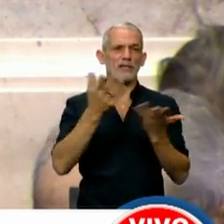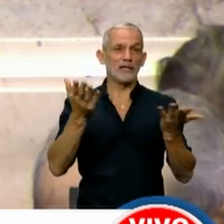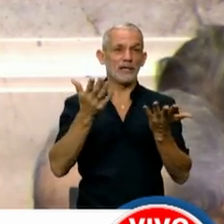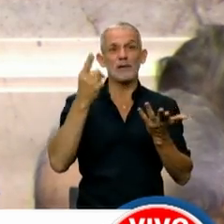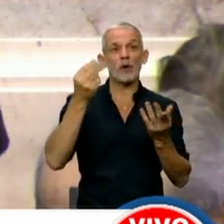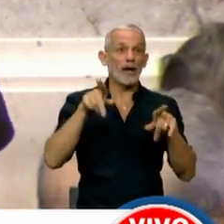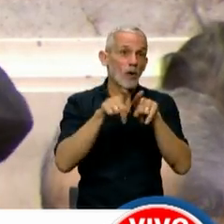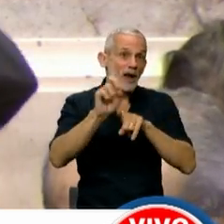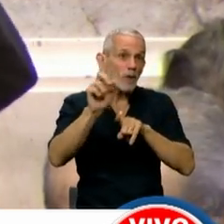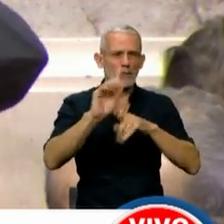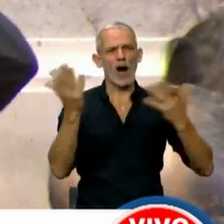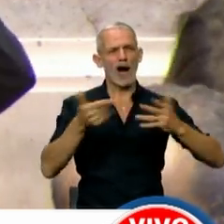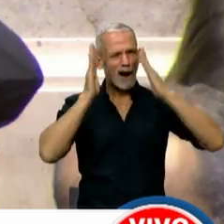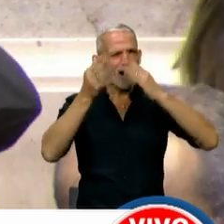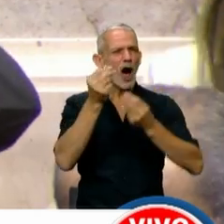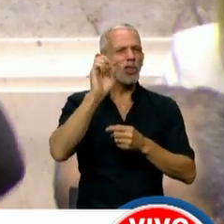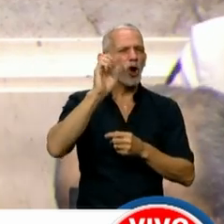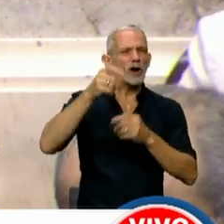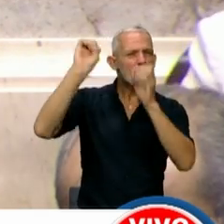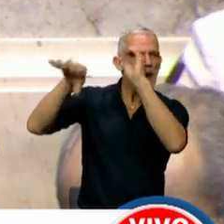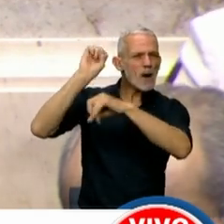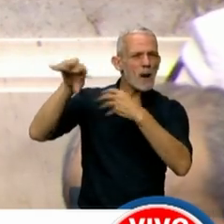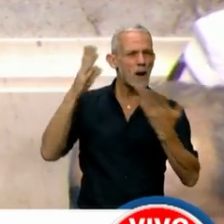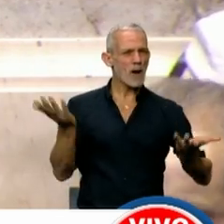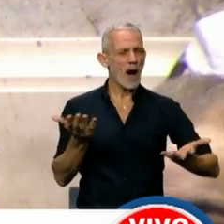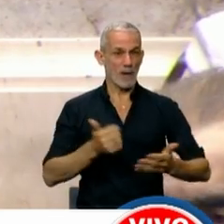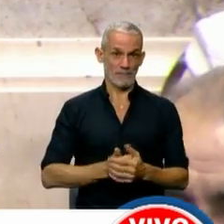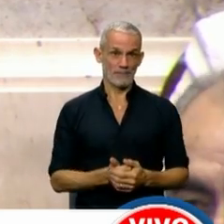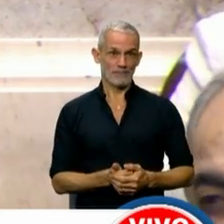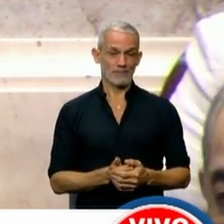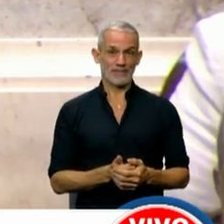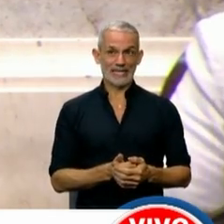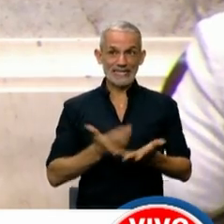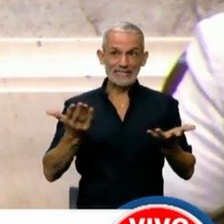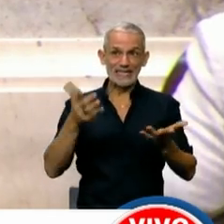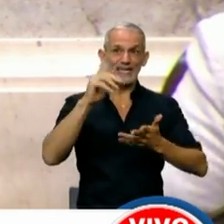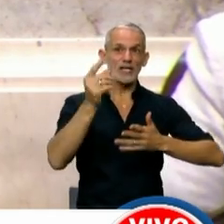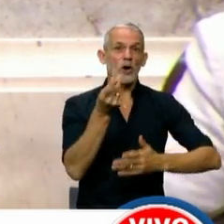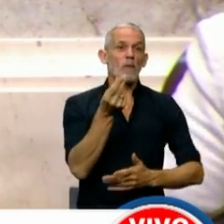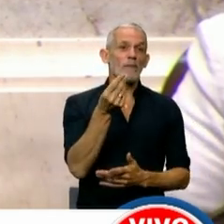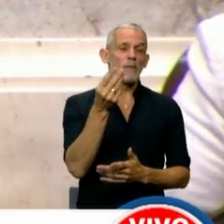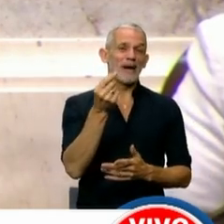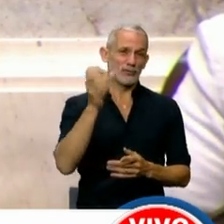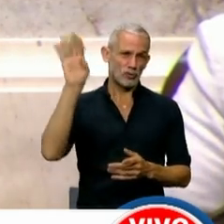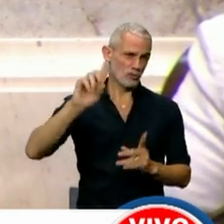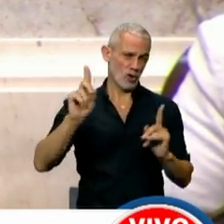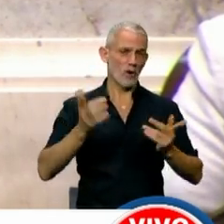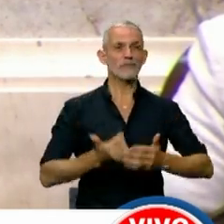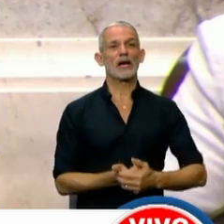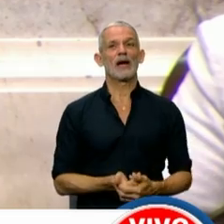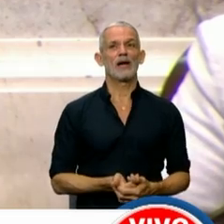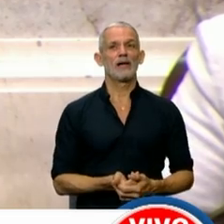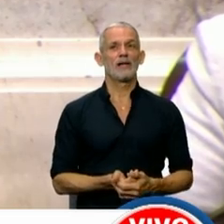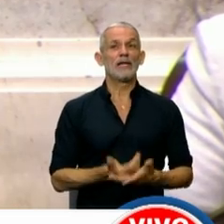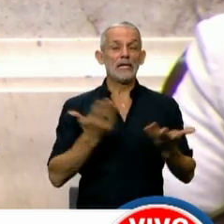lo mismo por eso se ocuparon de fugar dólares y no d y no de jugar los pesos entonces